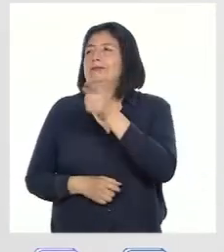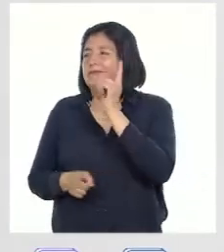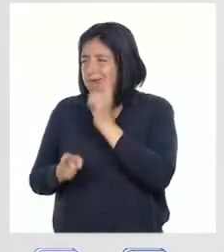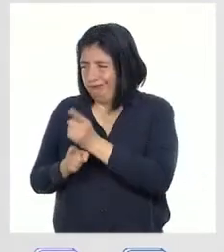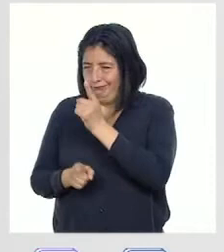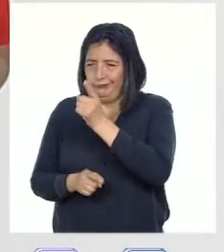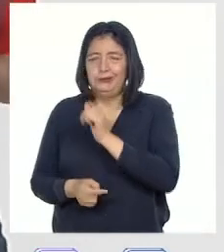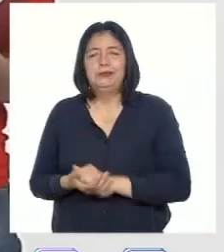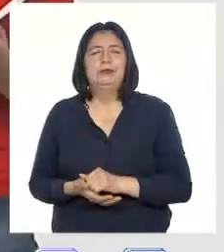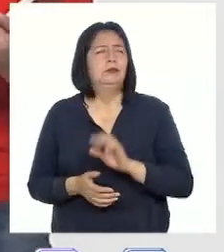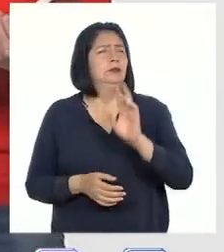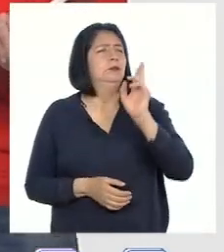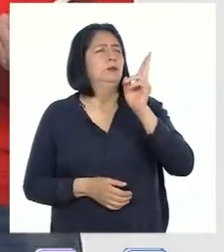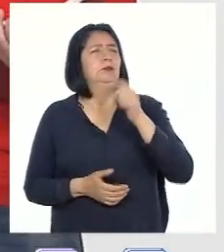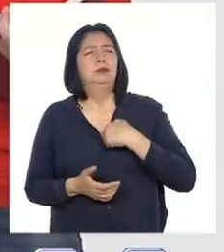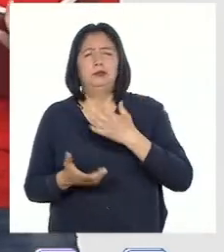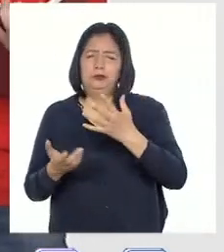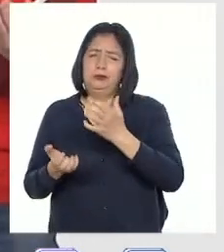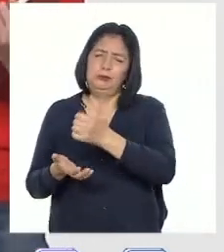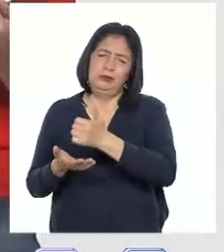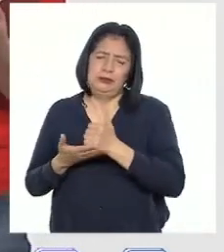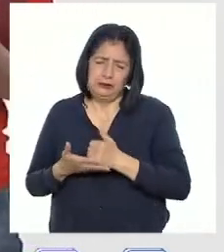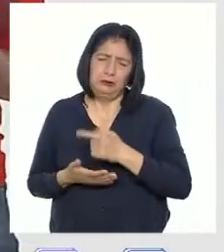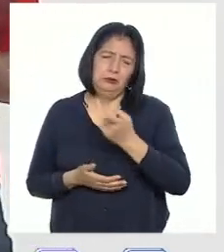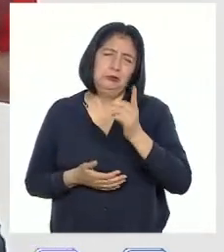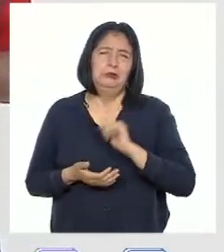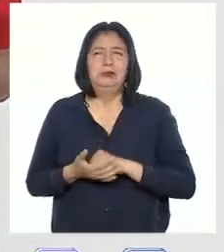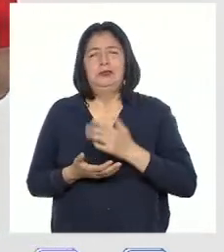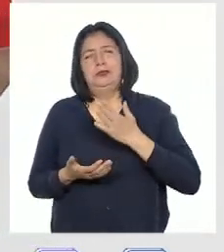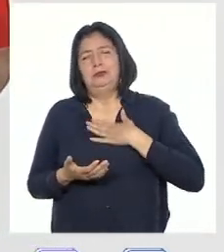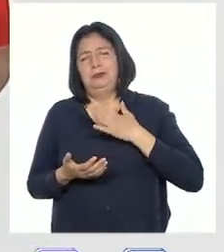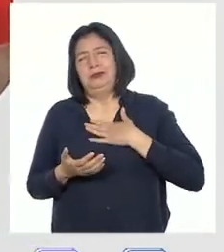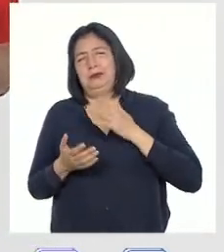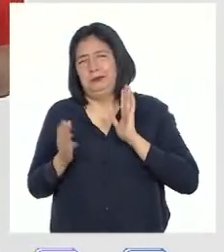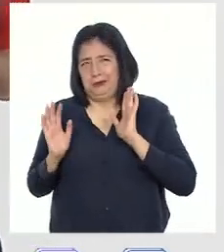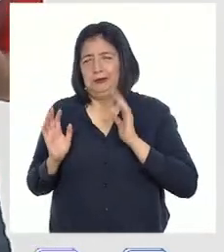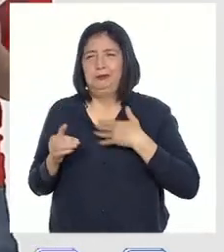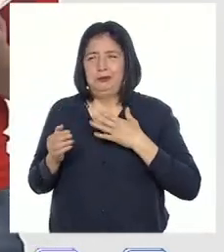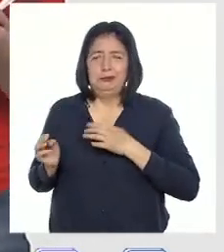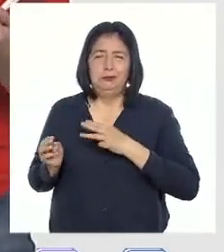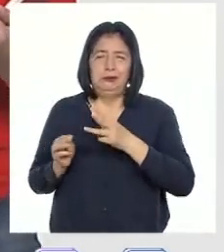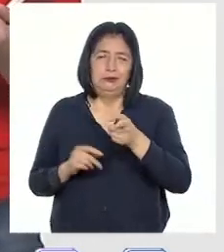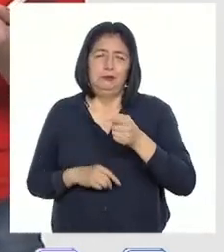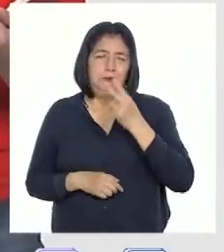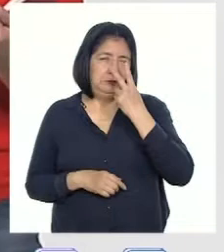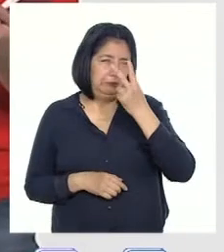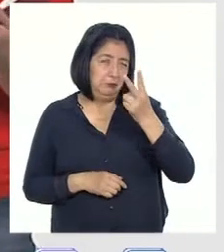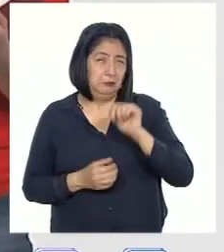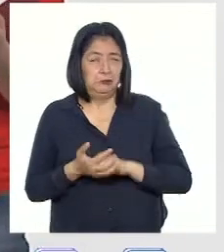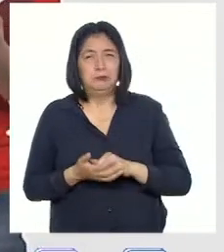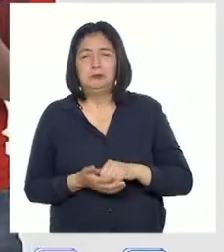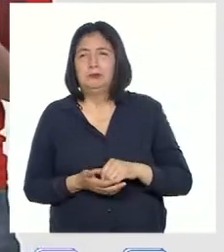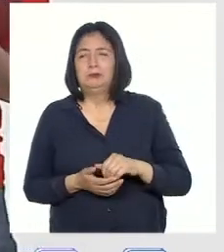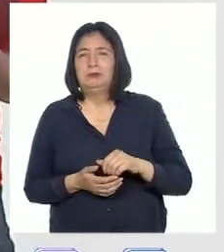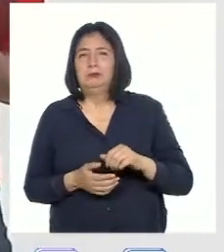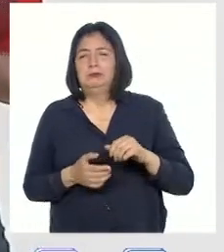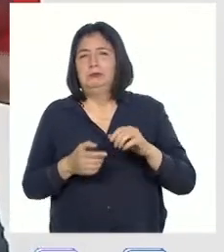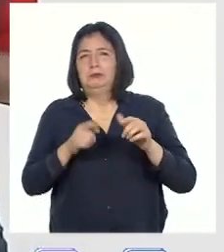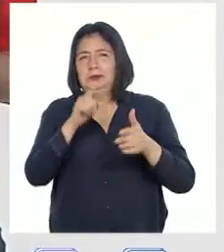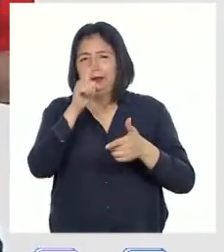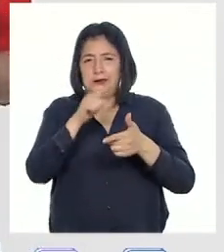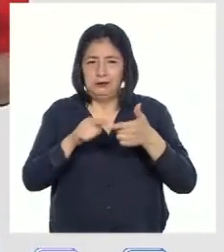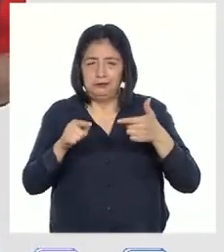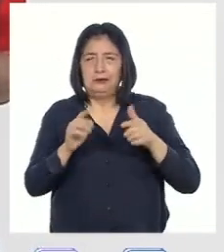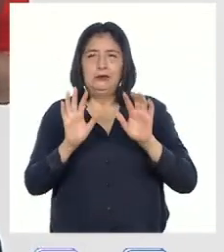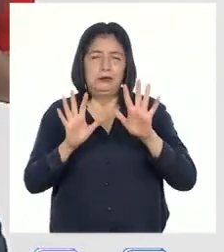cual. Profesor, quisiera que me ayudara a aclarar algo sobre mi estrategia. Como vimos, para dividir entre 10 un número o